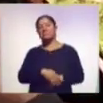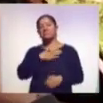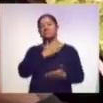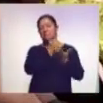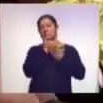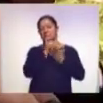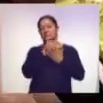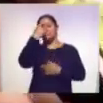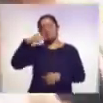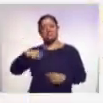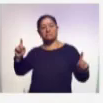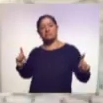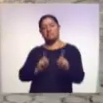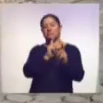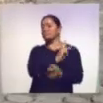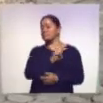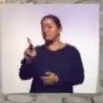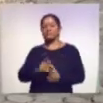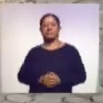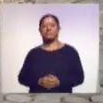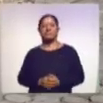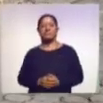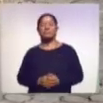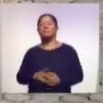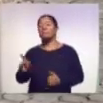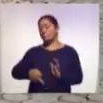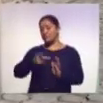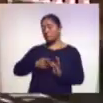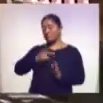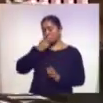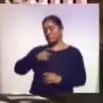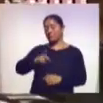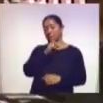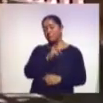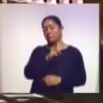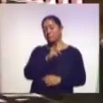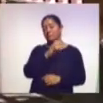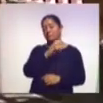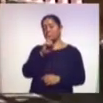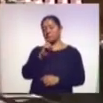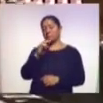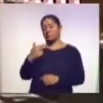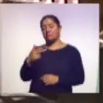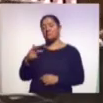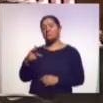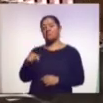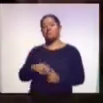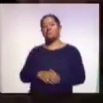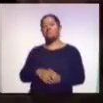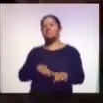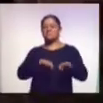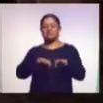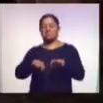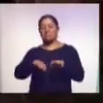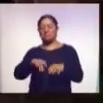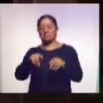para acercarnos a todos. Recalcó que la Comisión Estatal de Derechos Humanos seguirá trabajando en construir un sistema de defensa